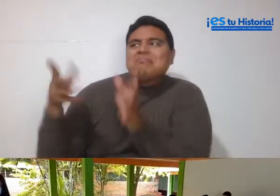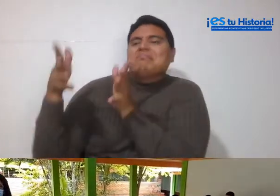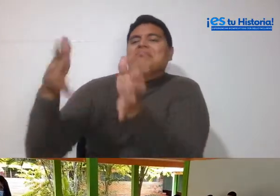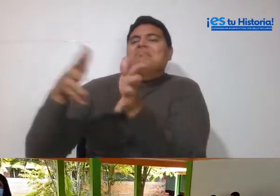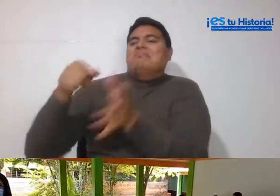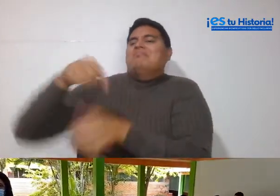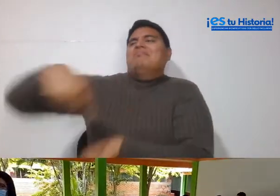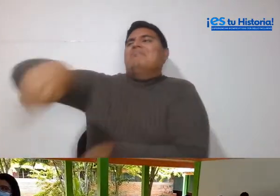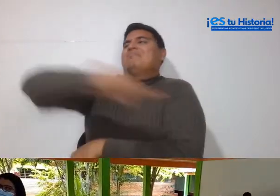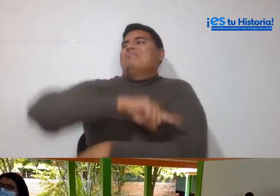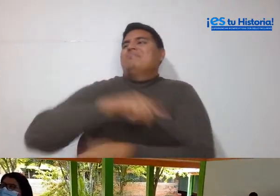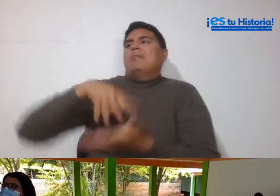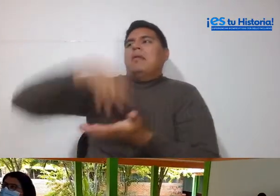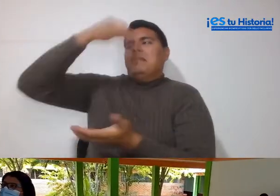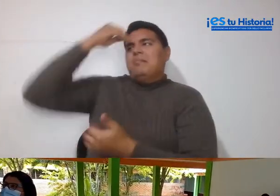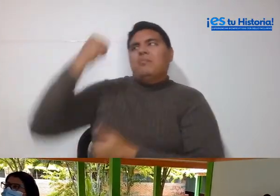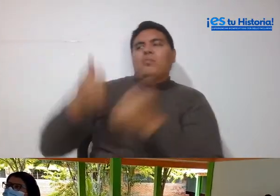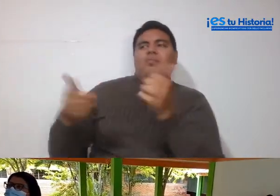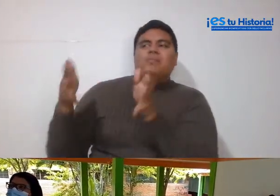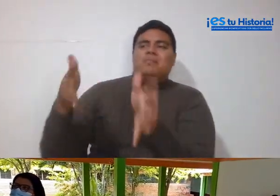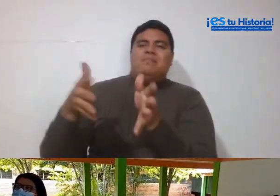tus compañeros?